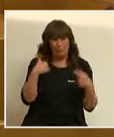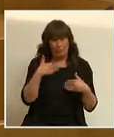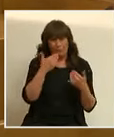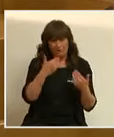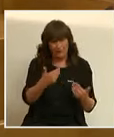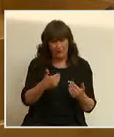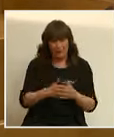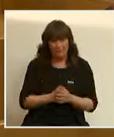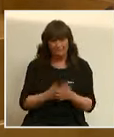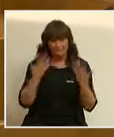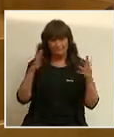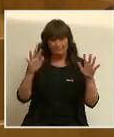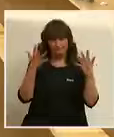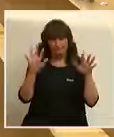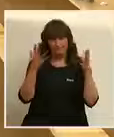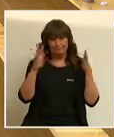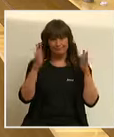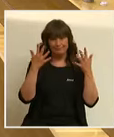gracias.